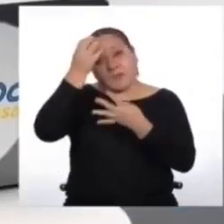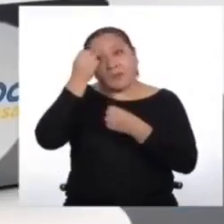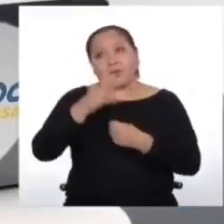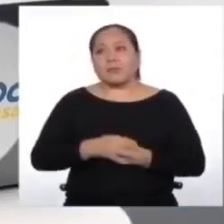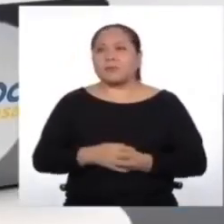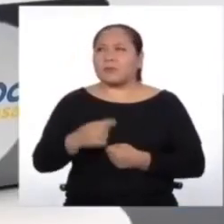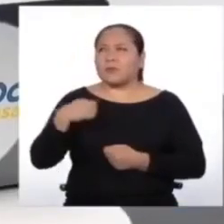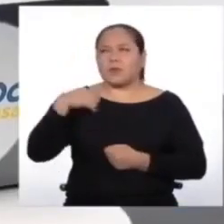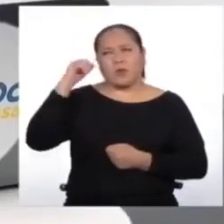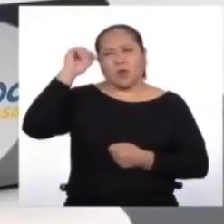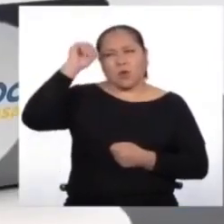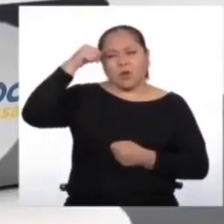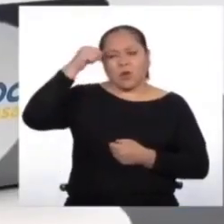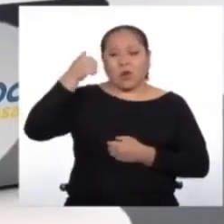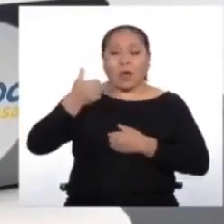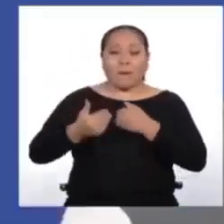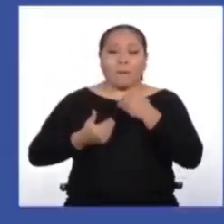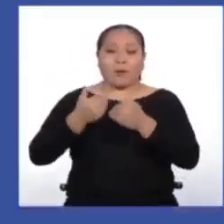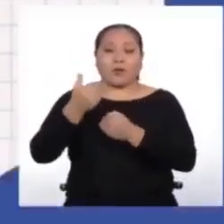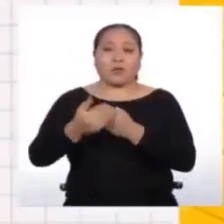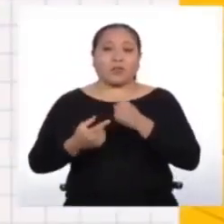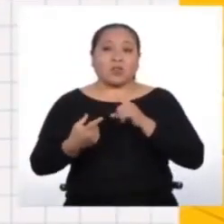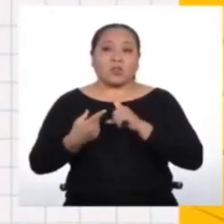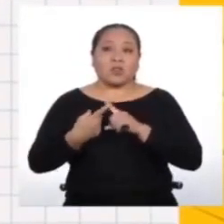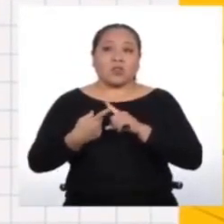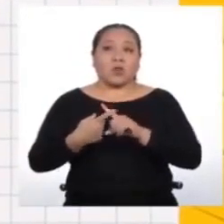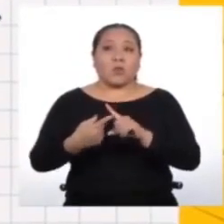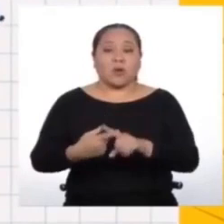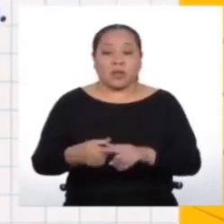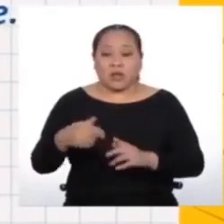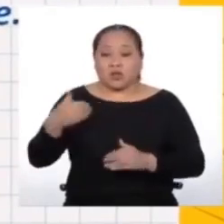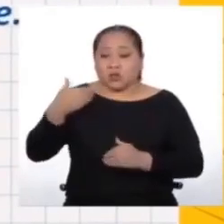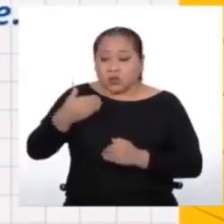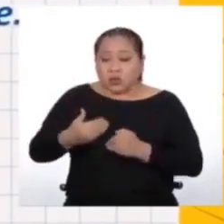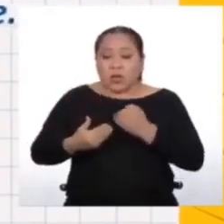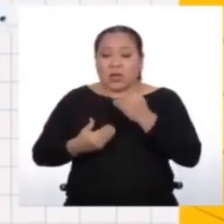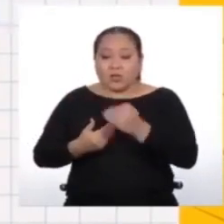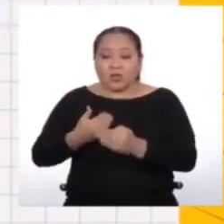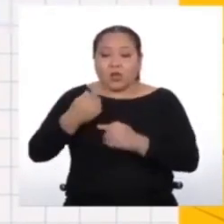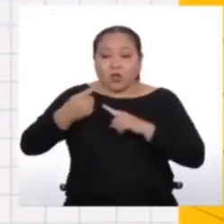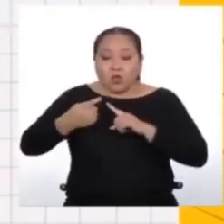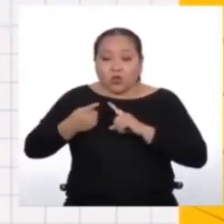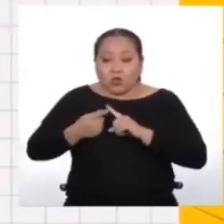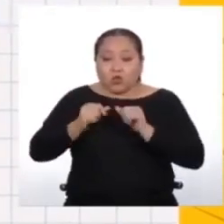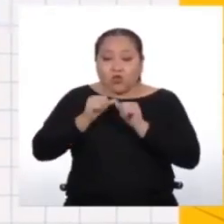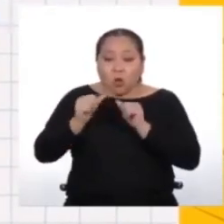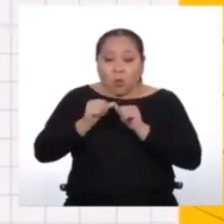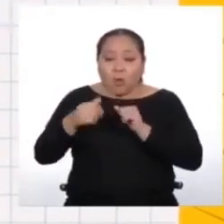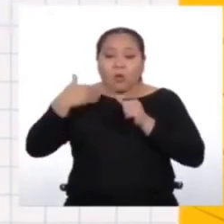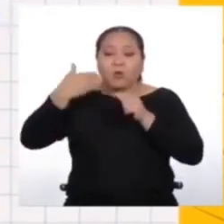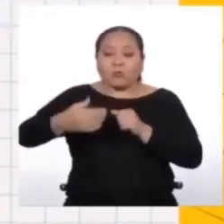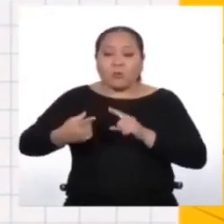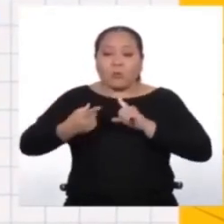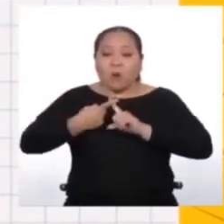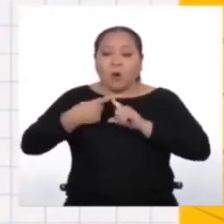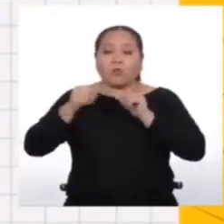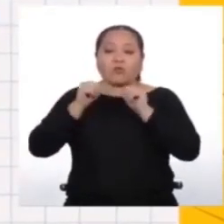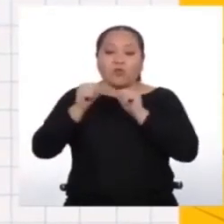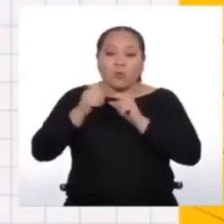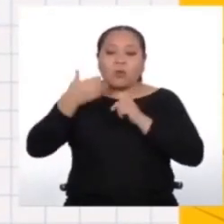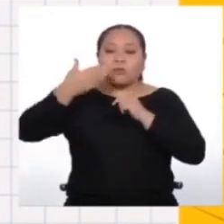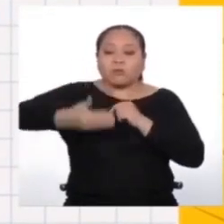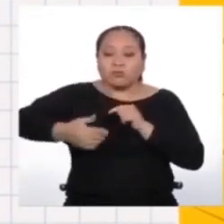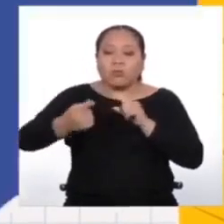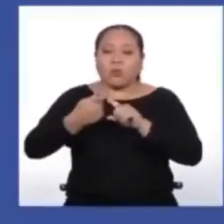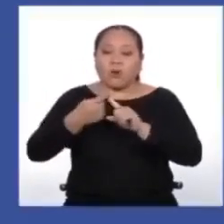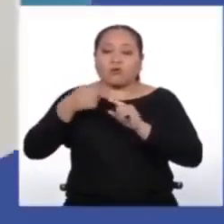me acuerdo que las progresiones geométricas son sucesiones de números y que cada término siguiente se obtiene multiplicando el término anterior por